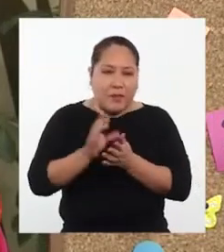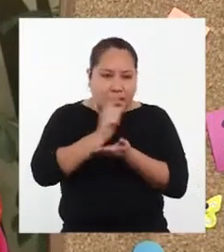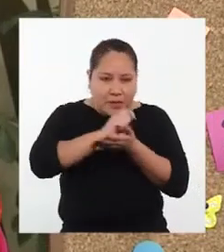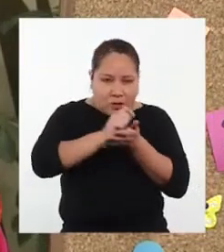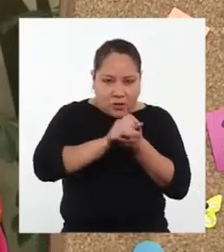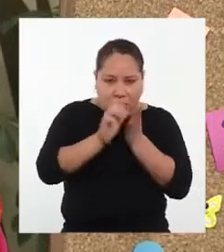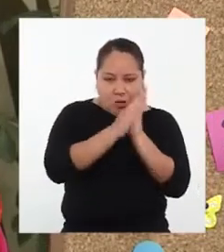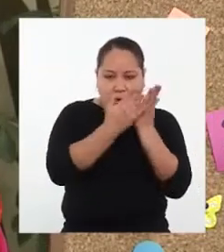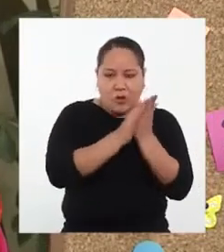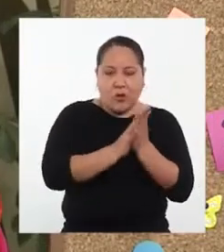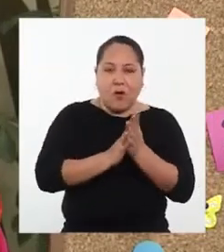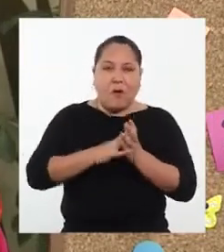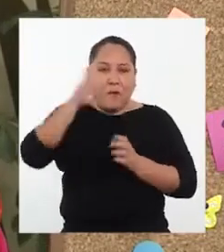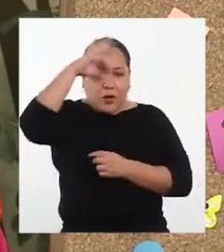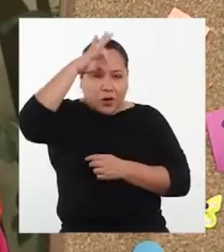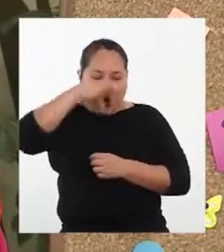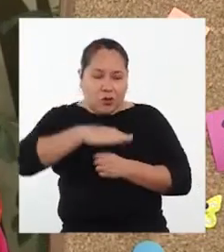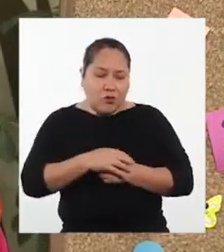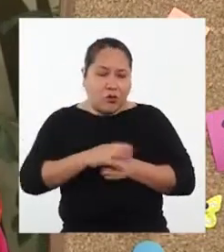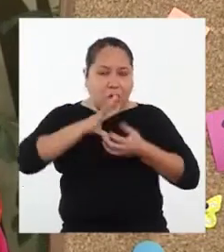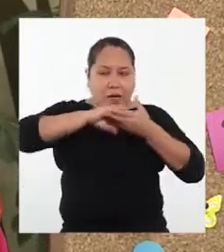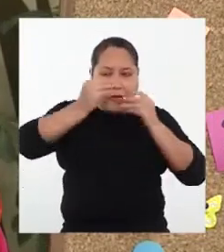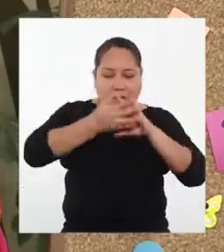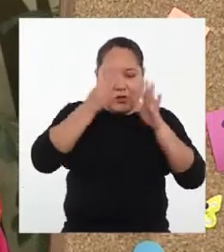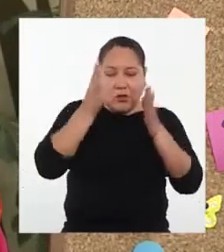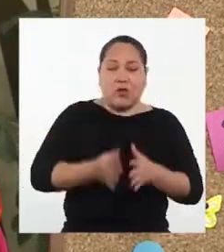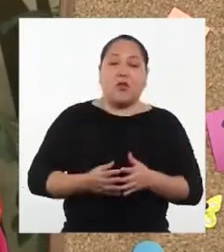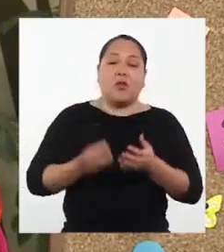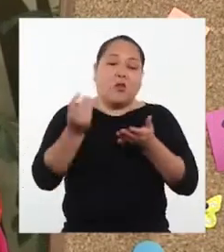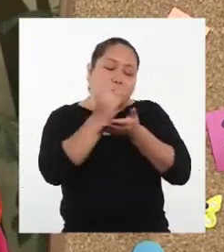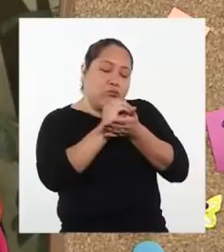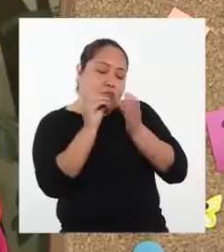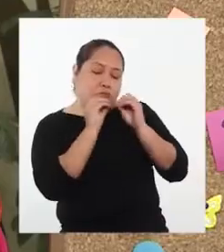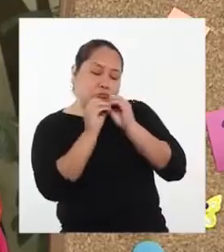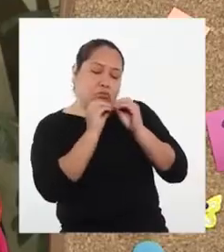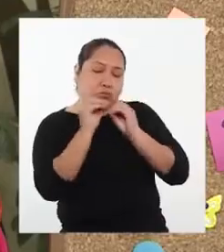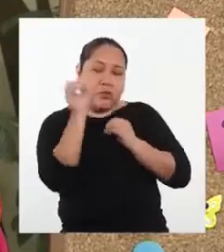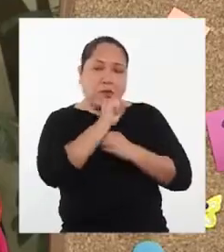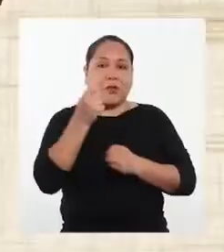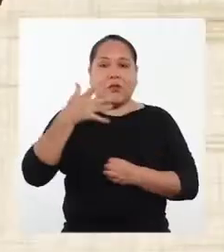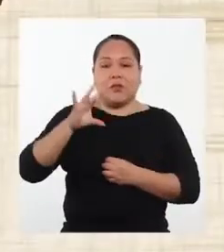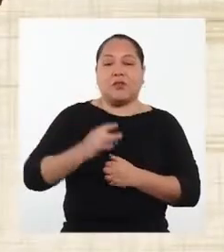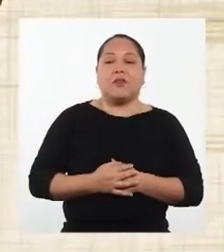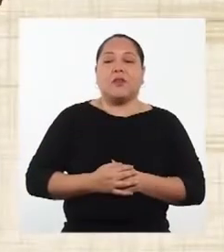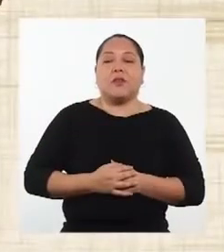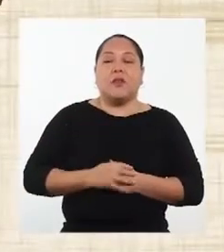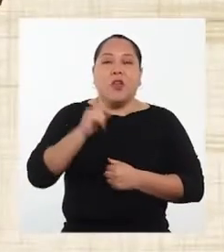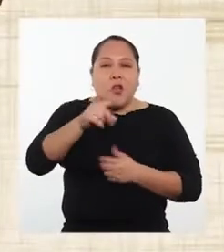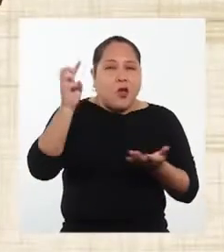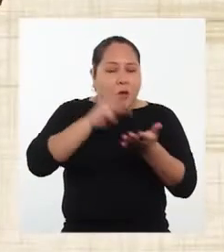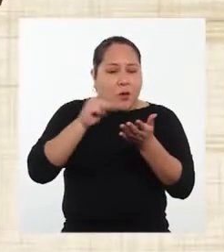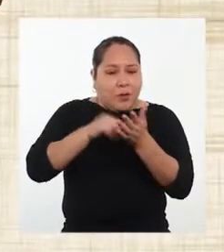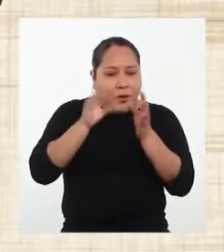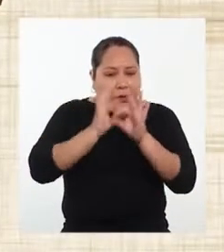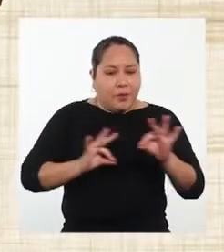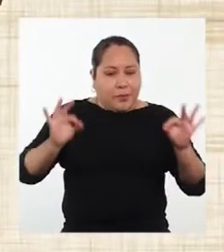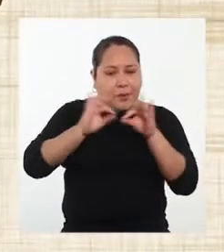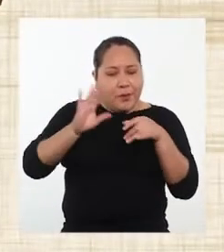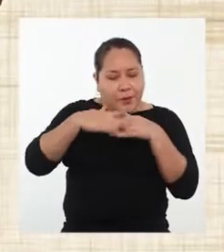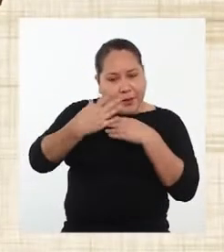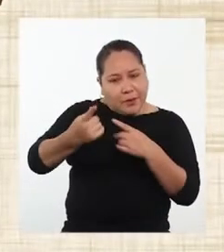dramaturgo, filósofo, historiador y editor del siglo XVIII. Veamos qué nos dice. La